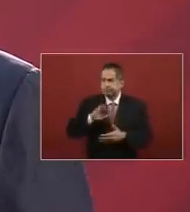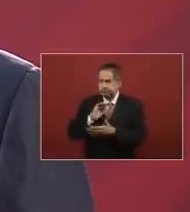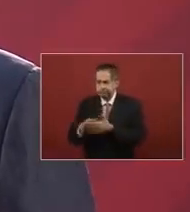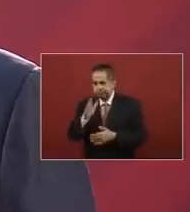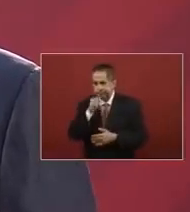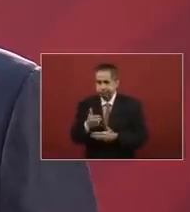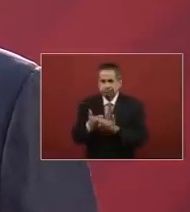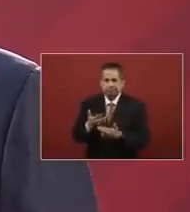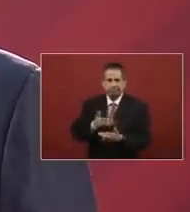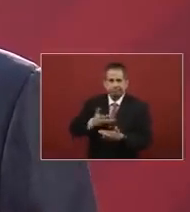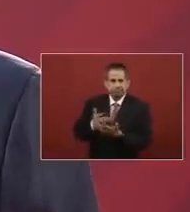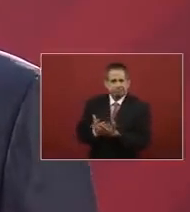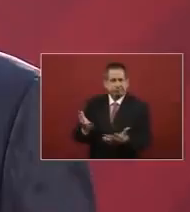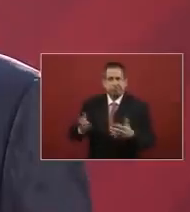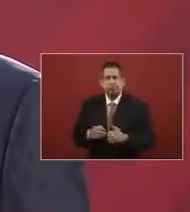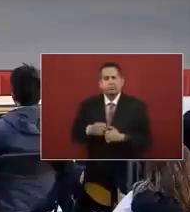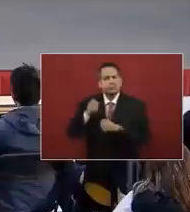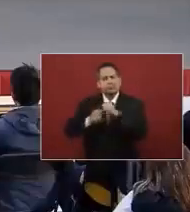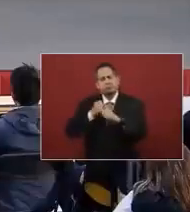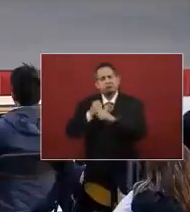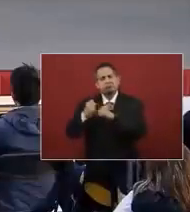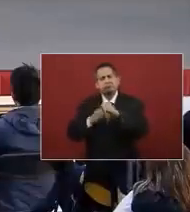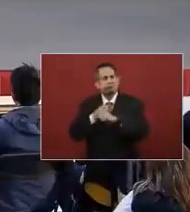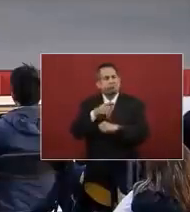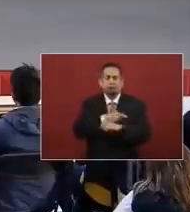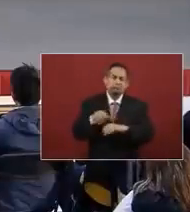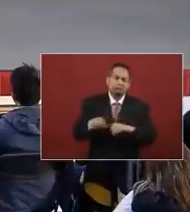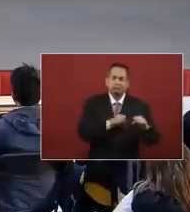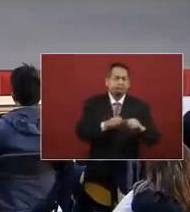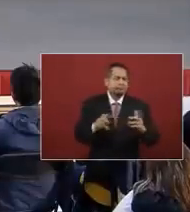Acabarlas en siglos de saqueo.